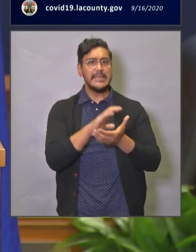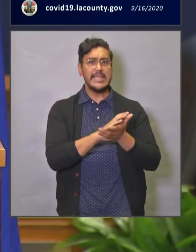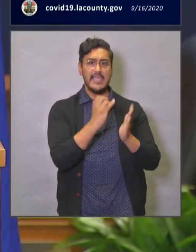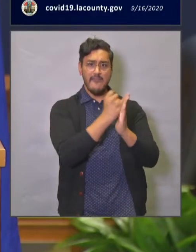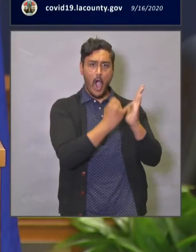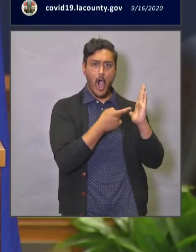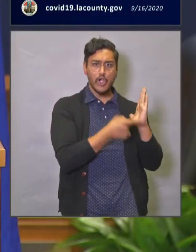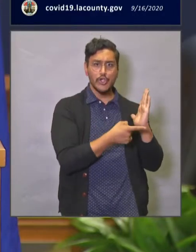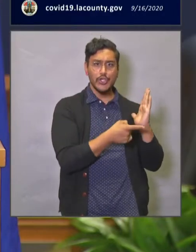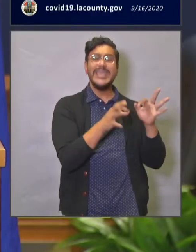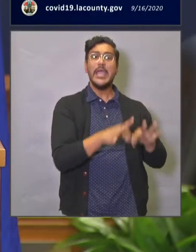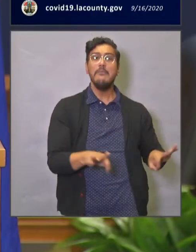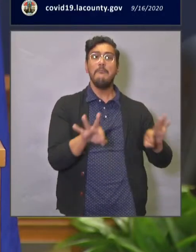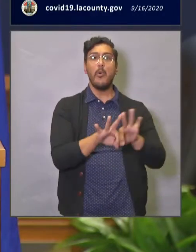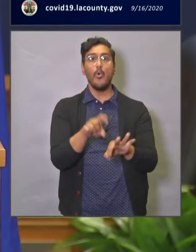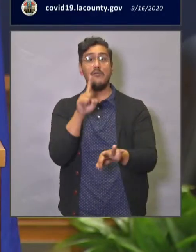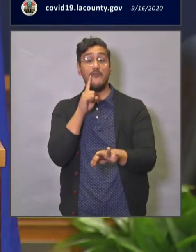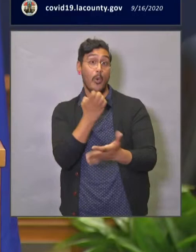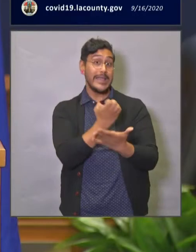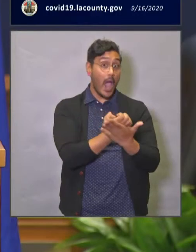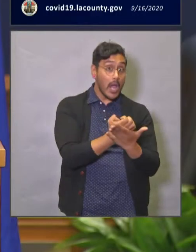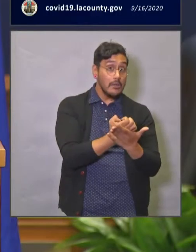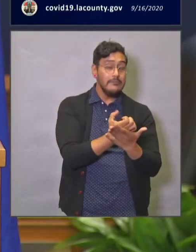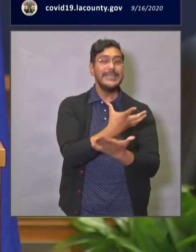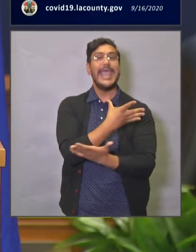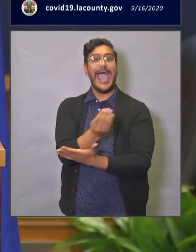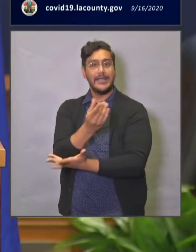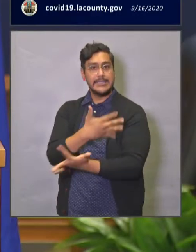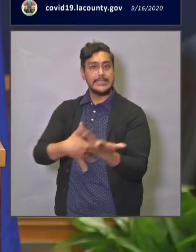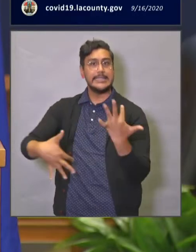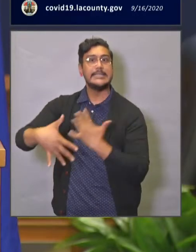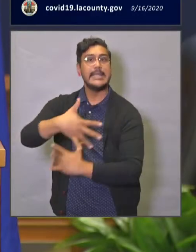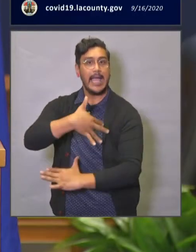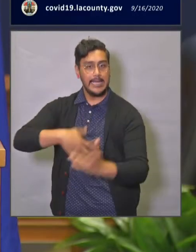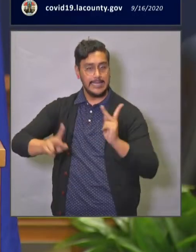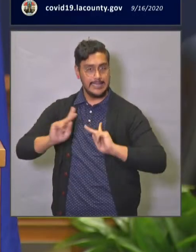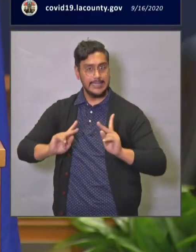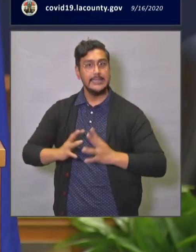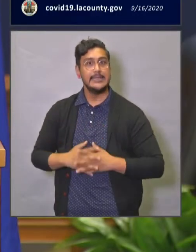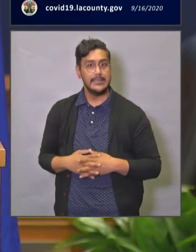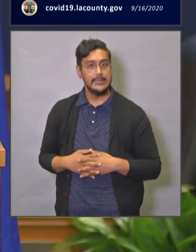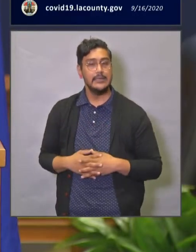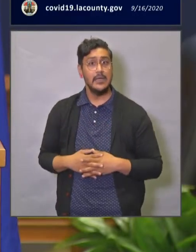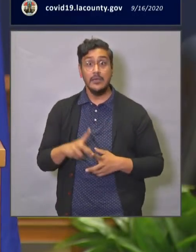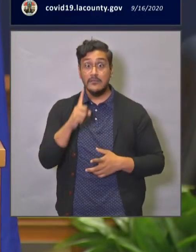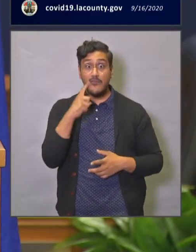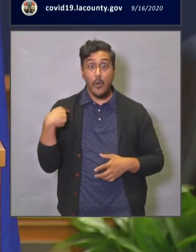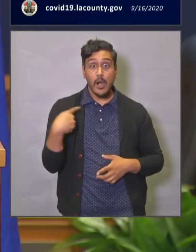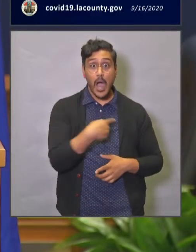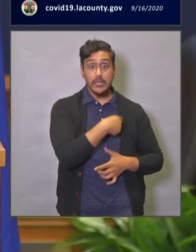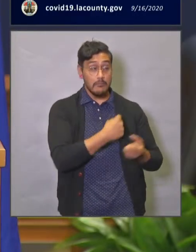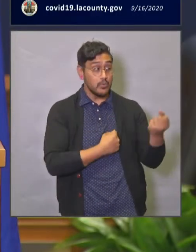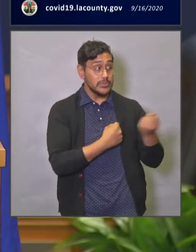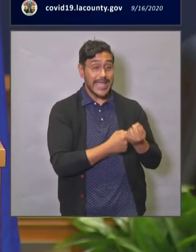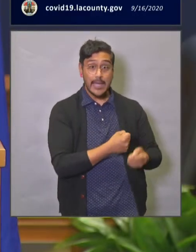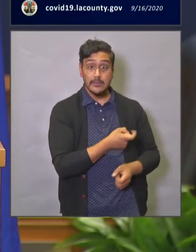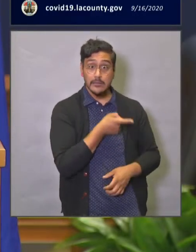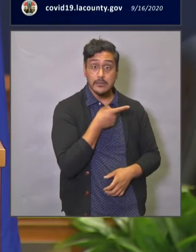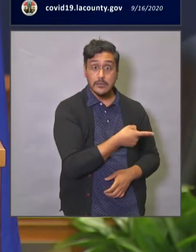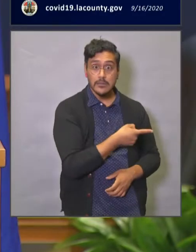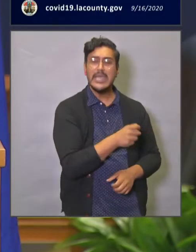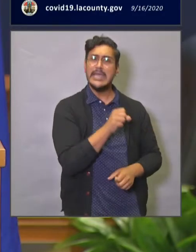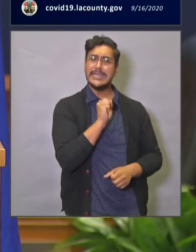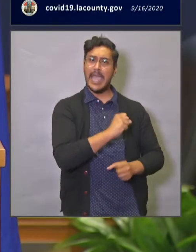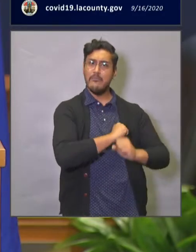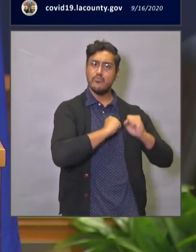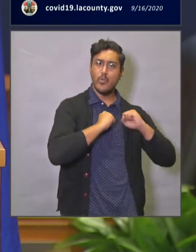en la economía y de nuestra sociedad. Al apoyar a este sector ahora podemos proteger la economía